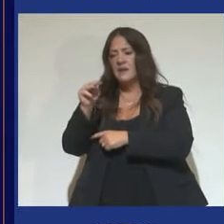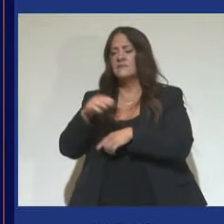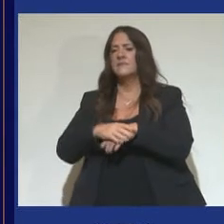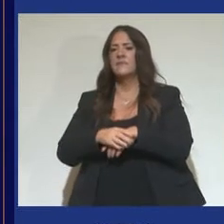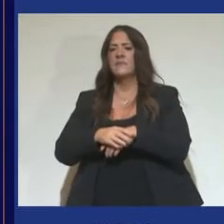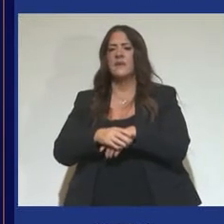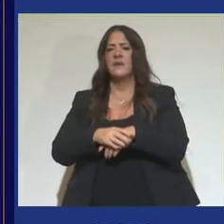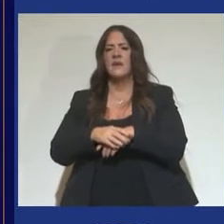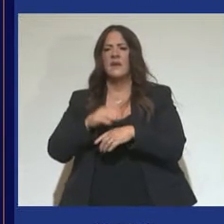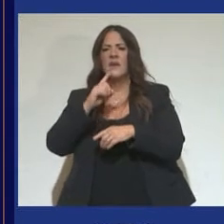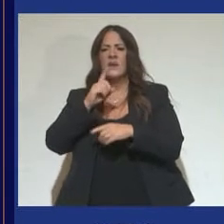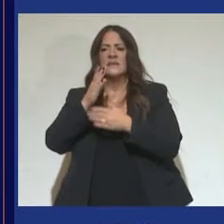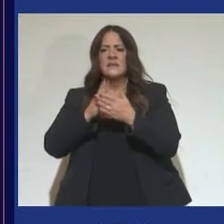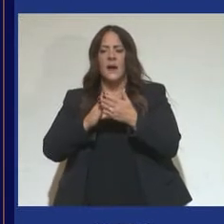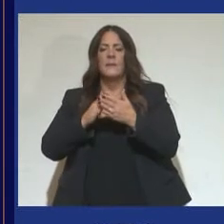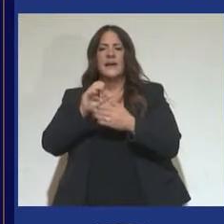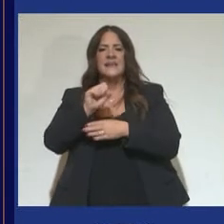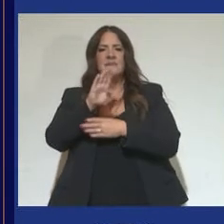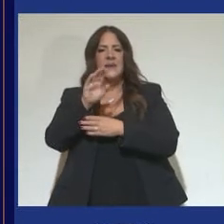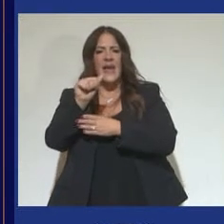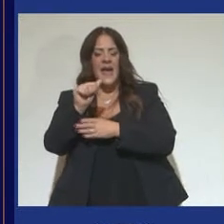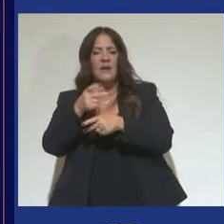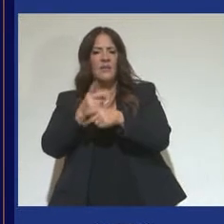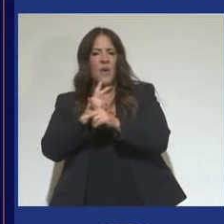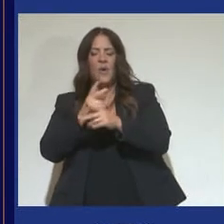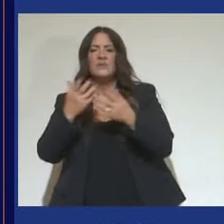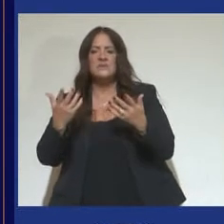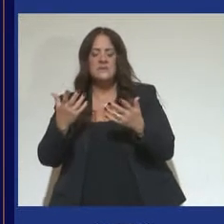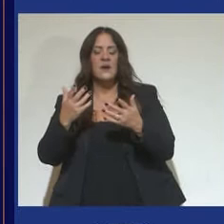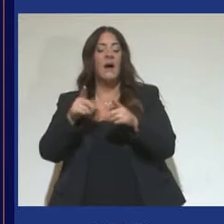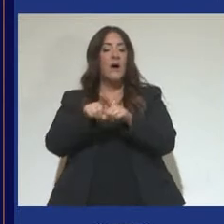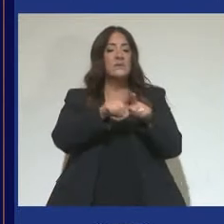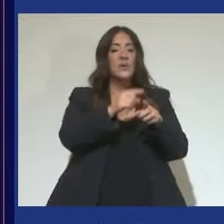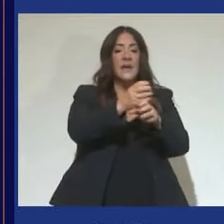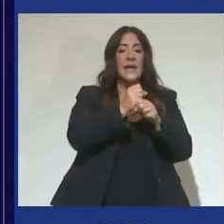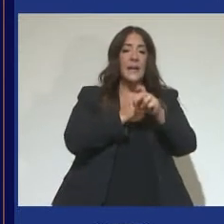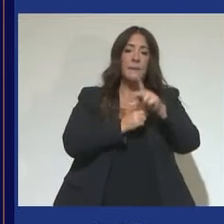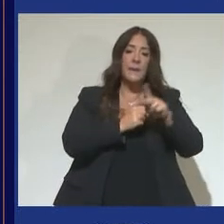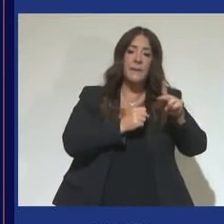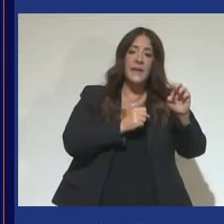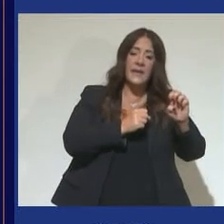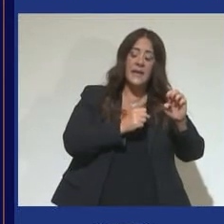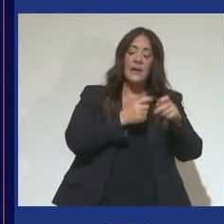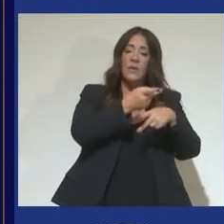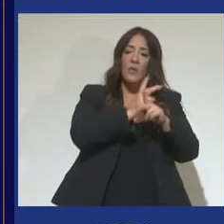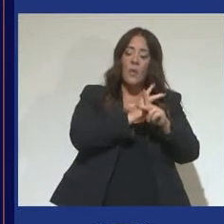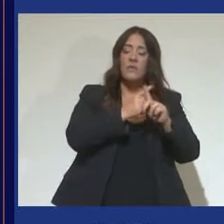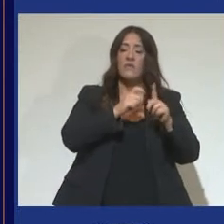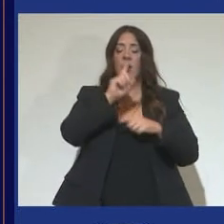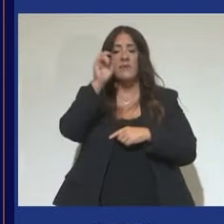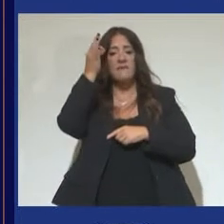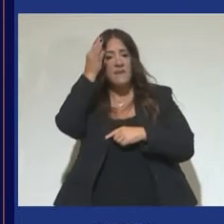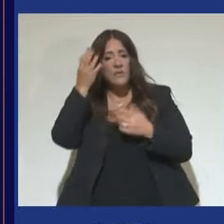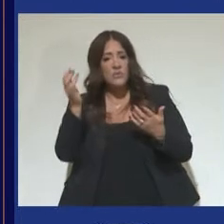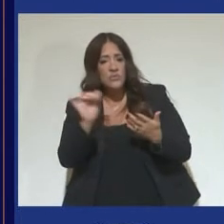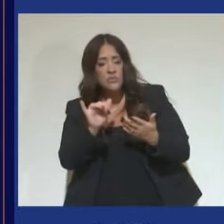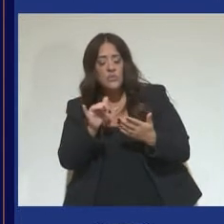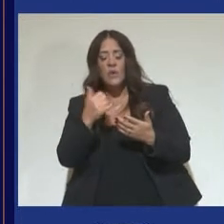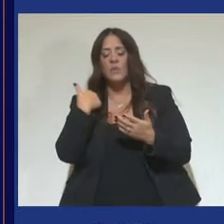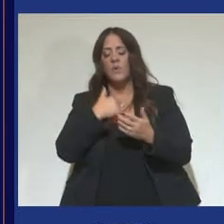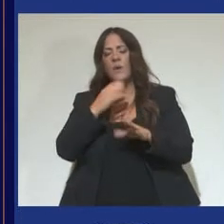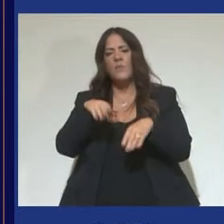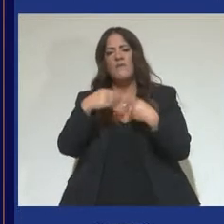préstamos la gente que se cae por las brechas con estas préstamos e se ve a la gente que no recibió